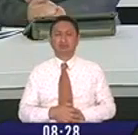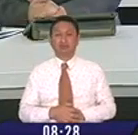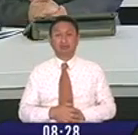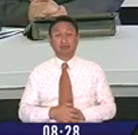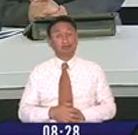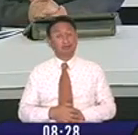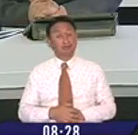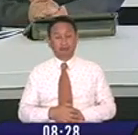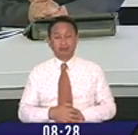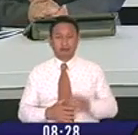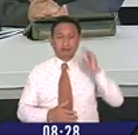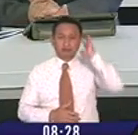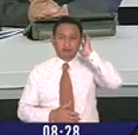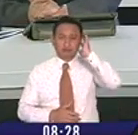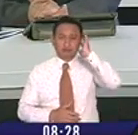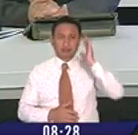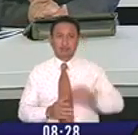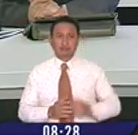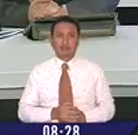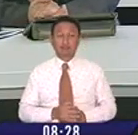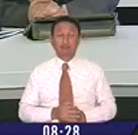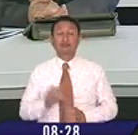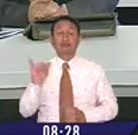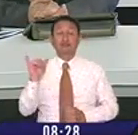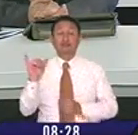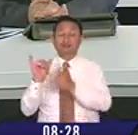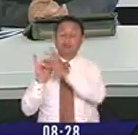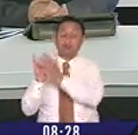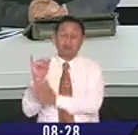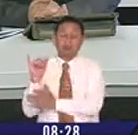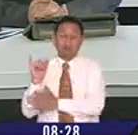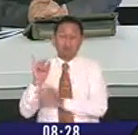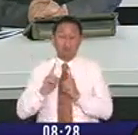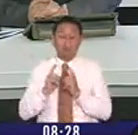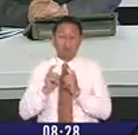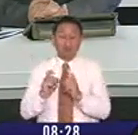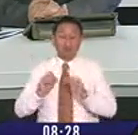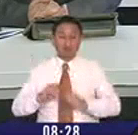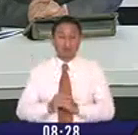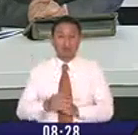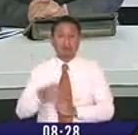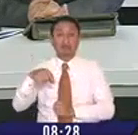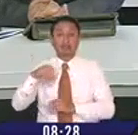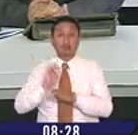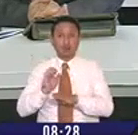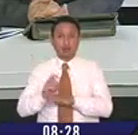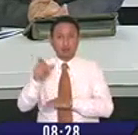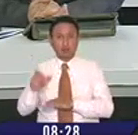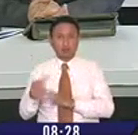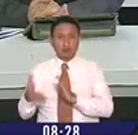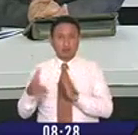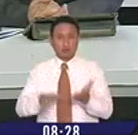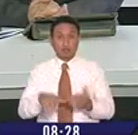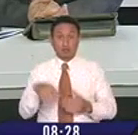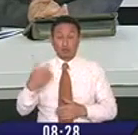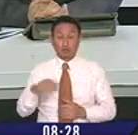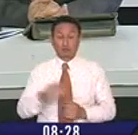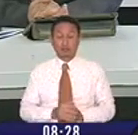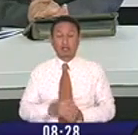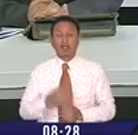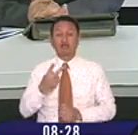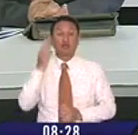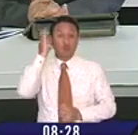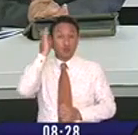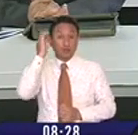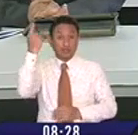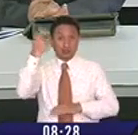Así estamos, ¿no? El cáncer de cuello uterino es la segunda causa de muerte en Ecuador. Y esto es grave. Dos mujeres